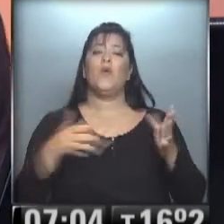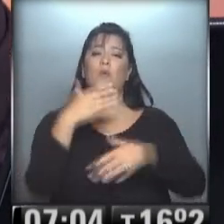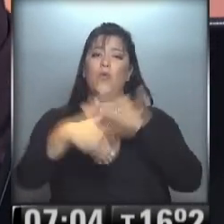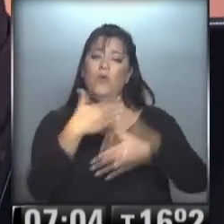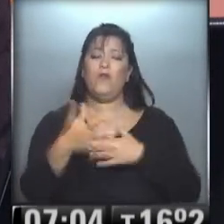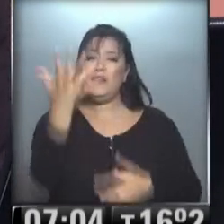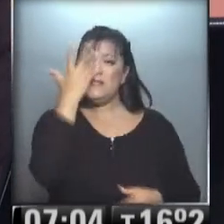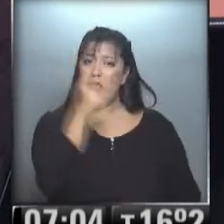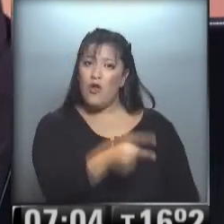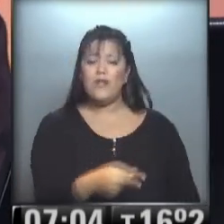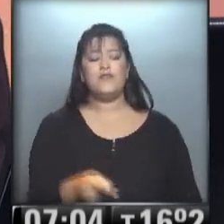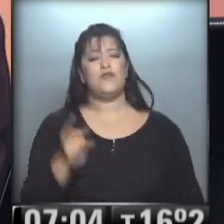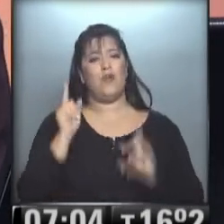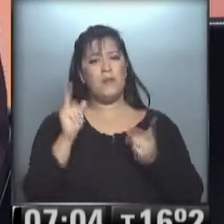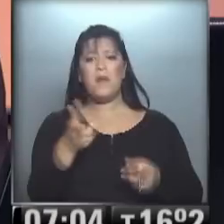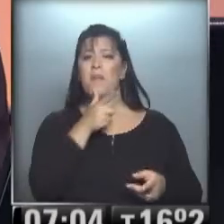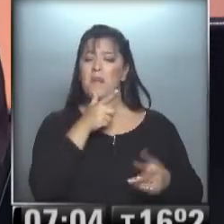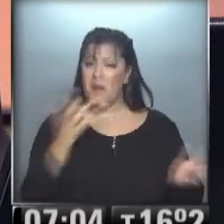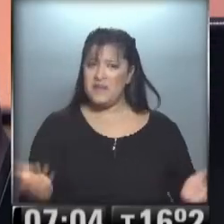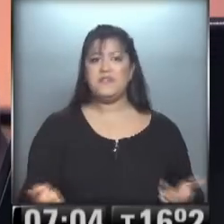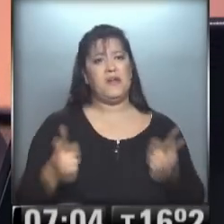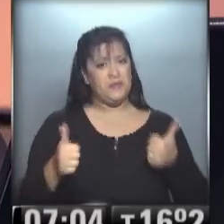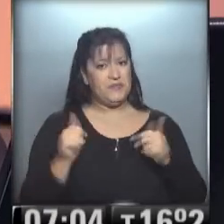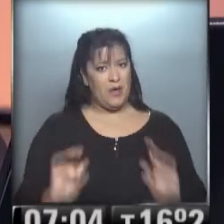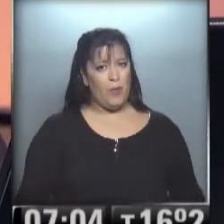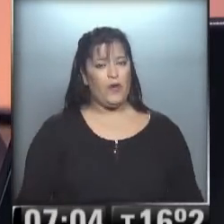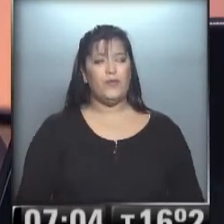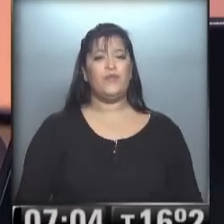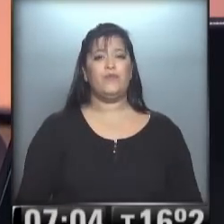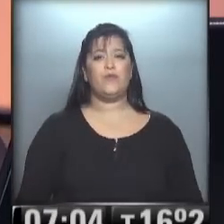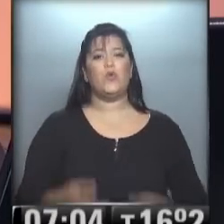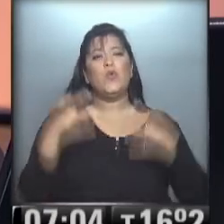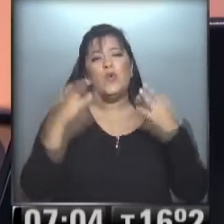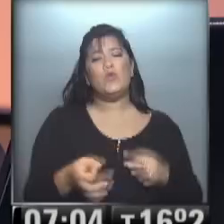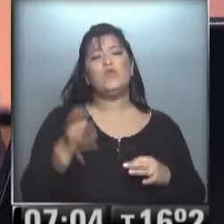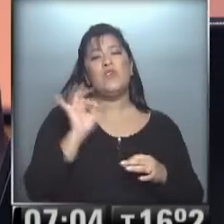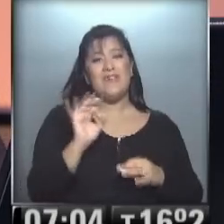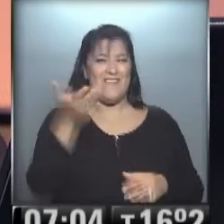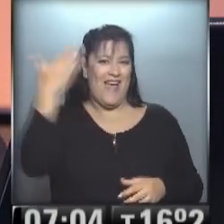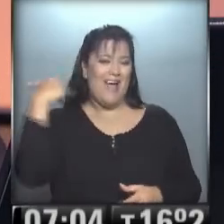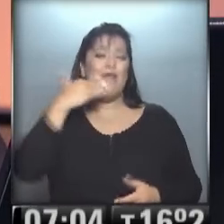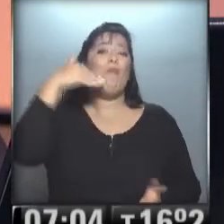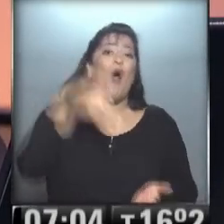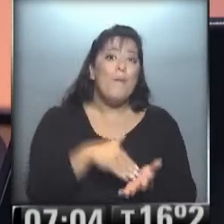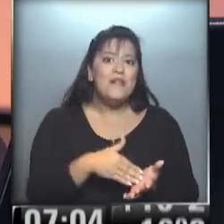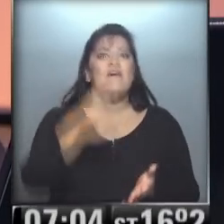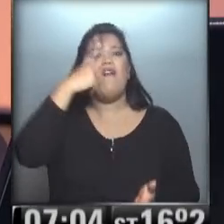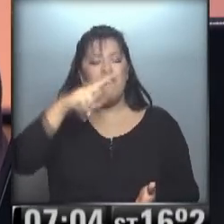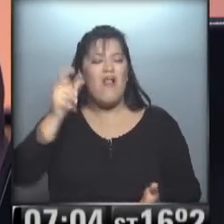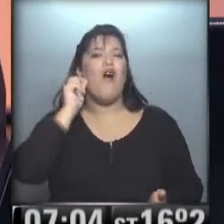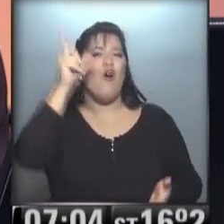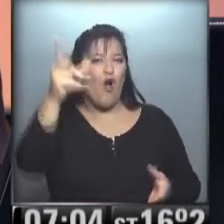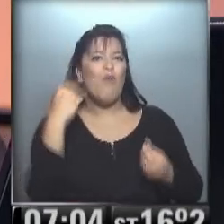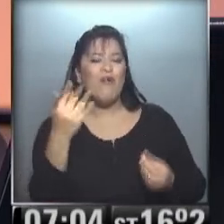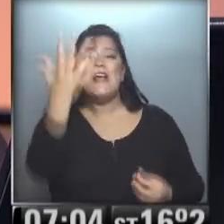Almagro, que obviamente me parece que fue un buen gesto teniendo en cuenta esa promesa que habían y que se pudo cumplir porque San Lorenzo